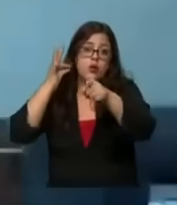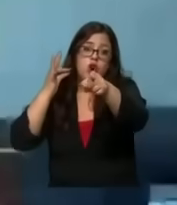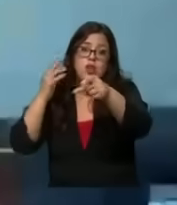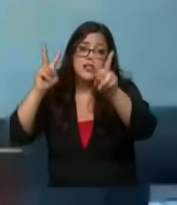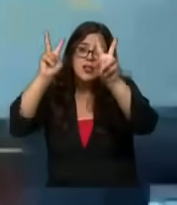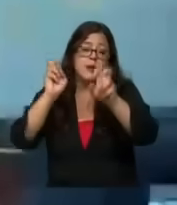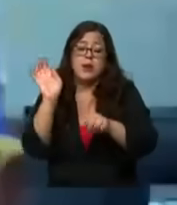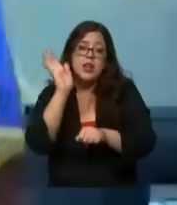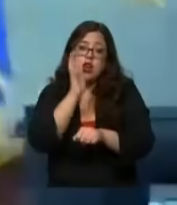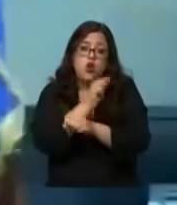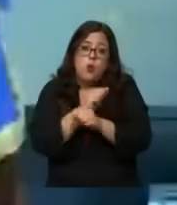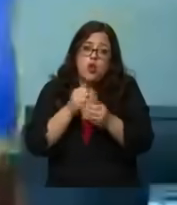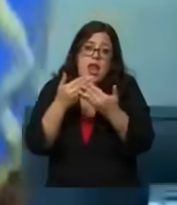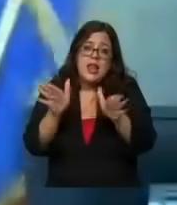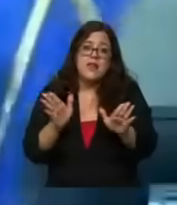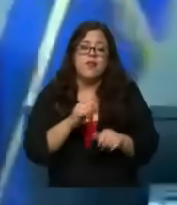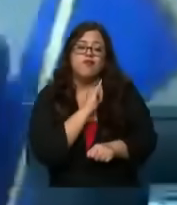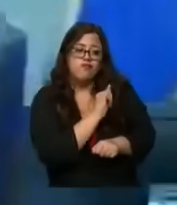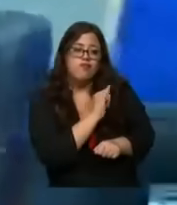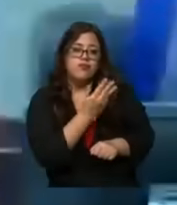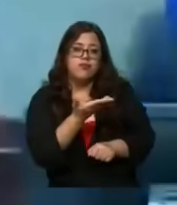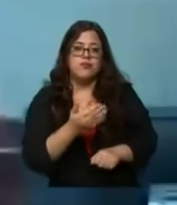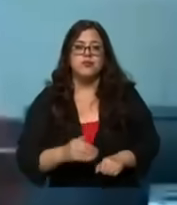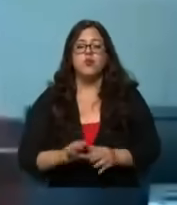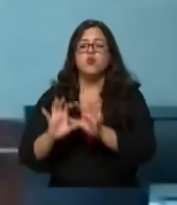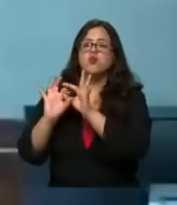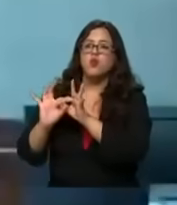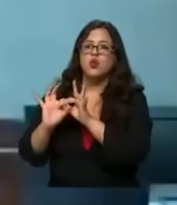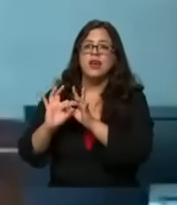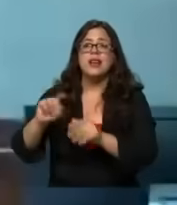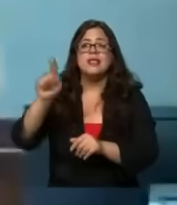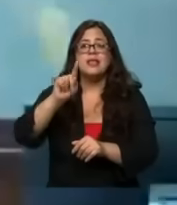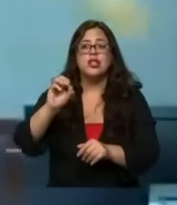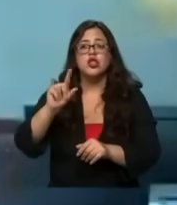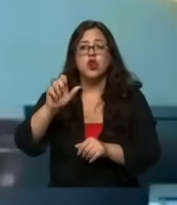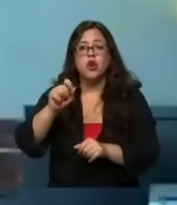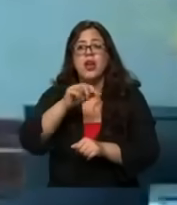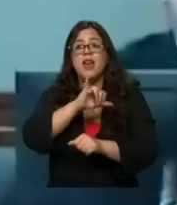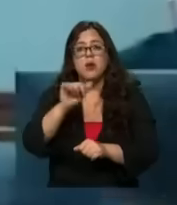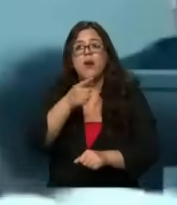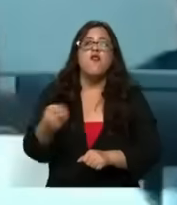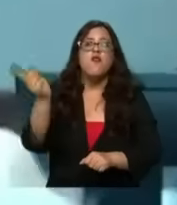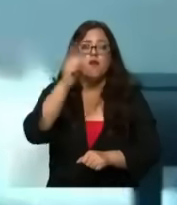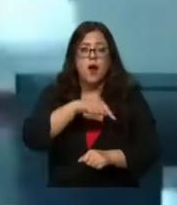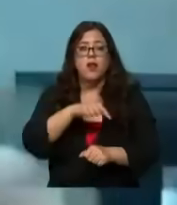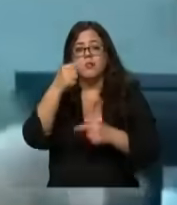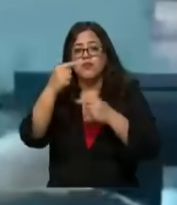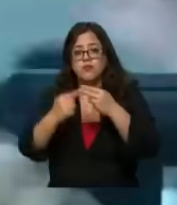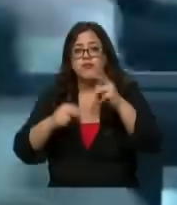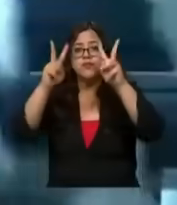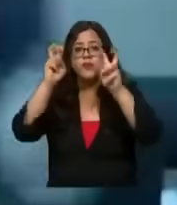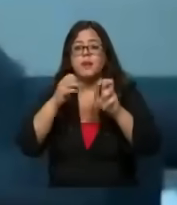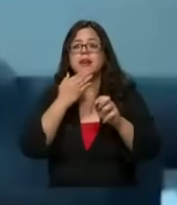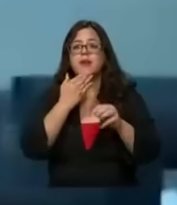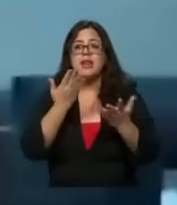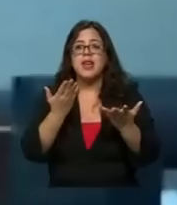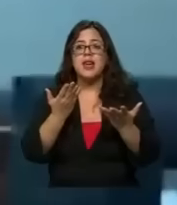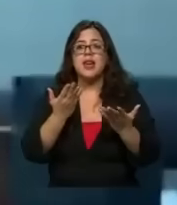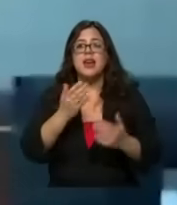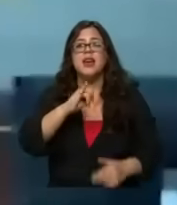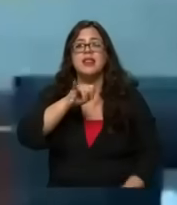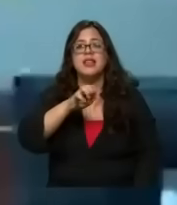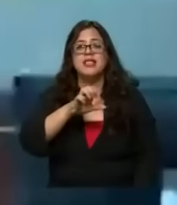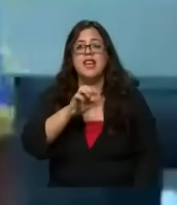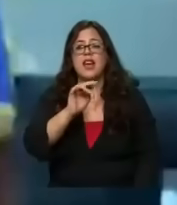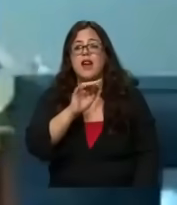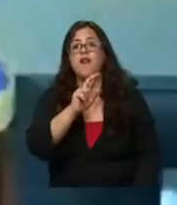no estaba en condiciones de quedar en libertad. Tal cual. Muchas gracias, Sole. Más adelante vuelve Sole Agüero. Vamos a estar, entre otras cosas, con las revelaciones en el caso de Jeffrey Epstein. Sí, vamos